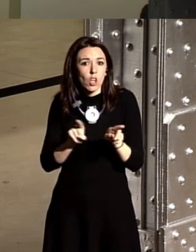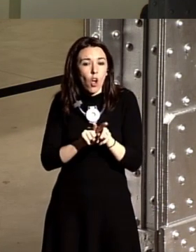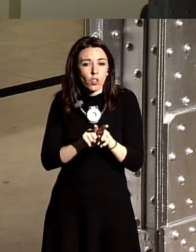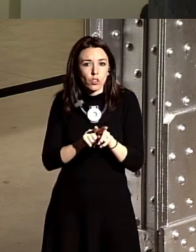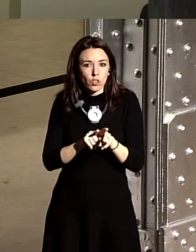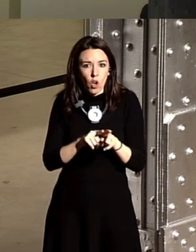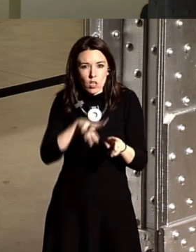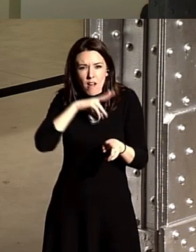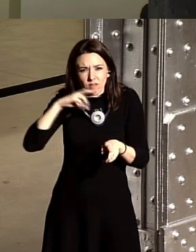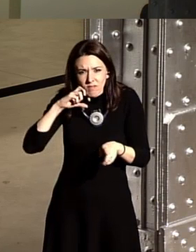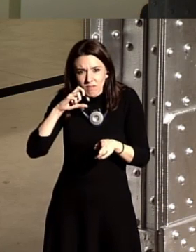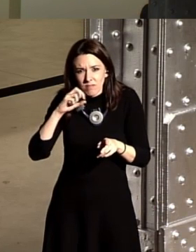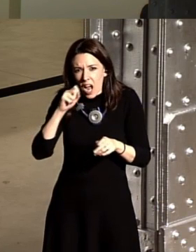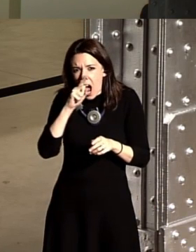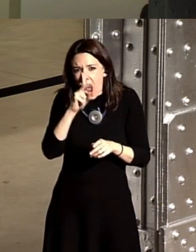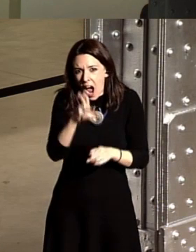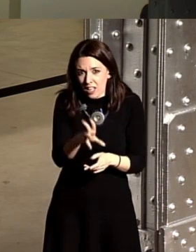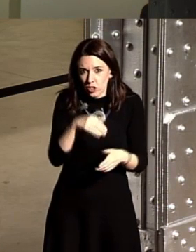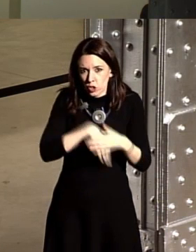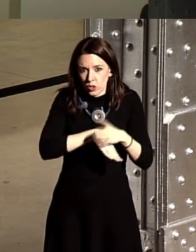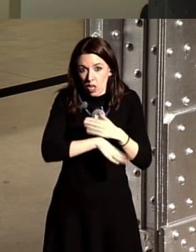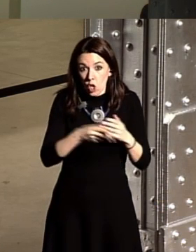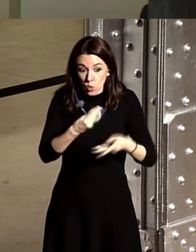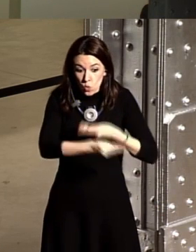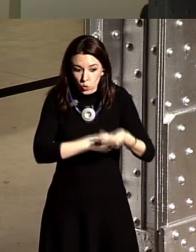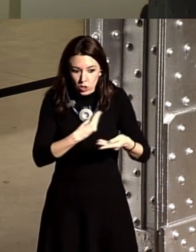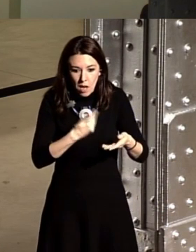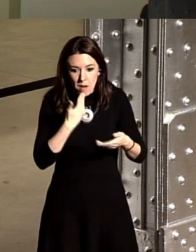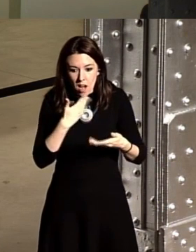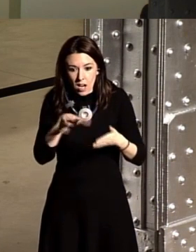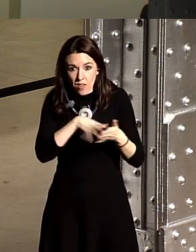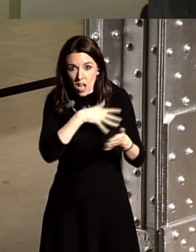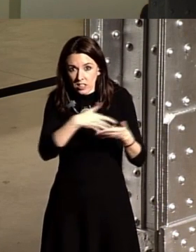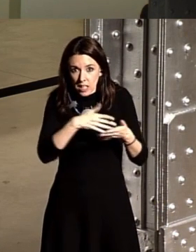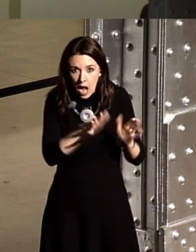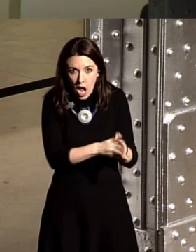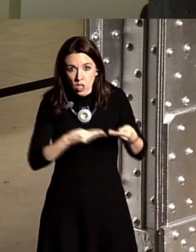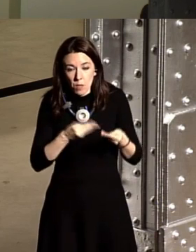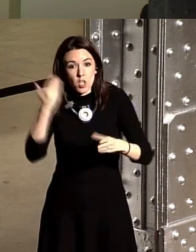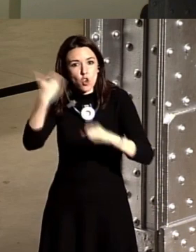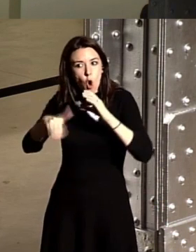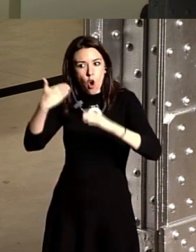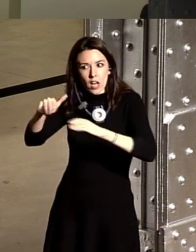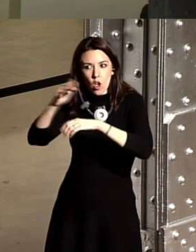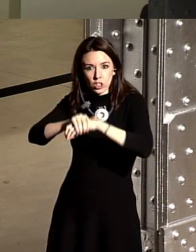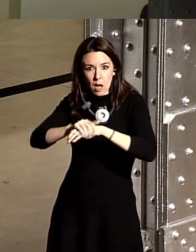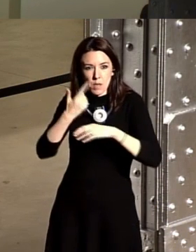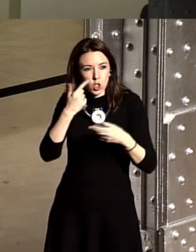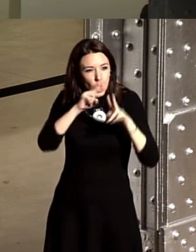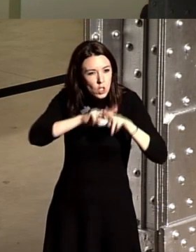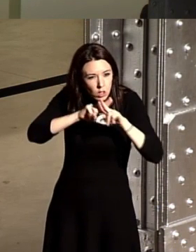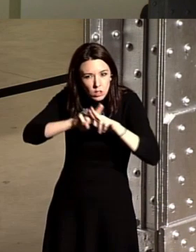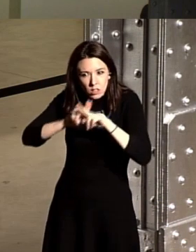a través de años. Y entonces usaba estos diarios, mis correos a mis amigos y todo. Y una vez